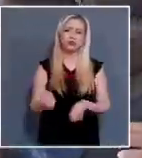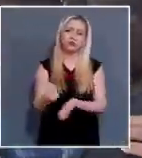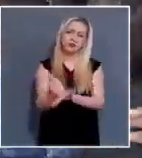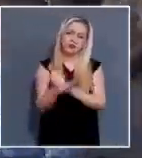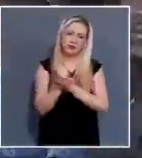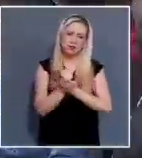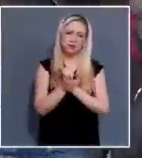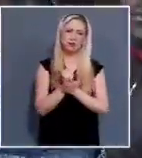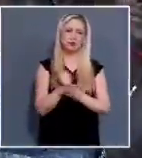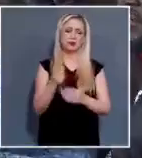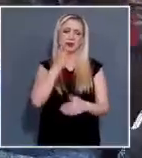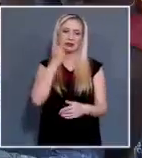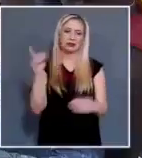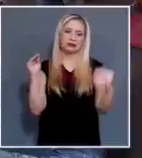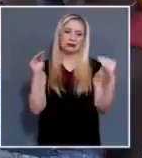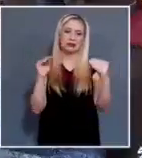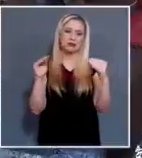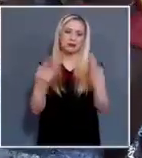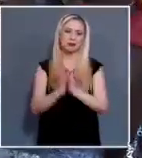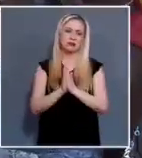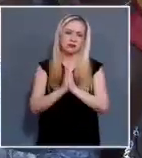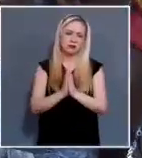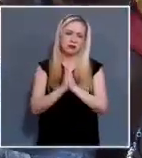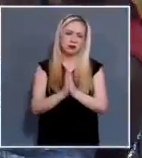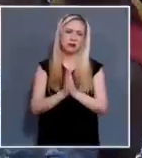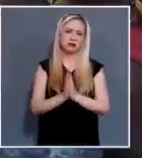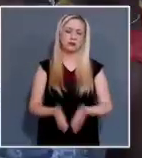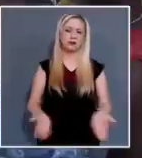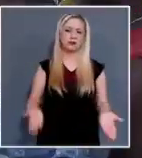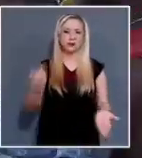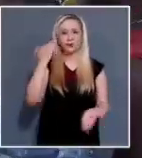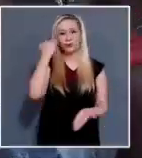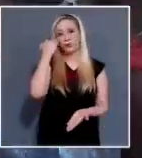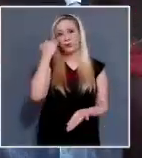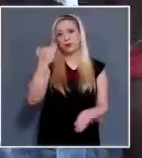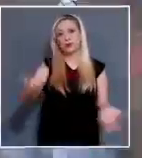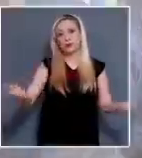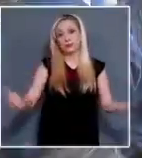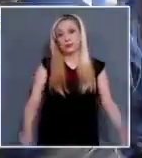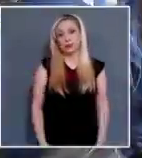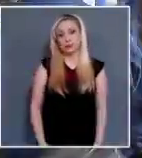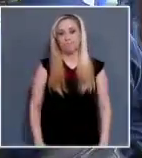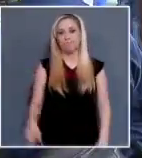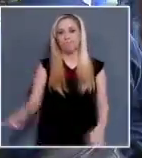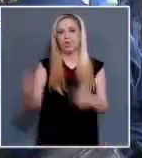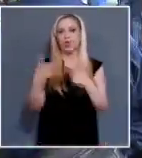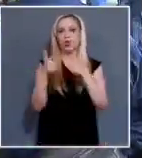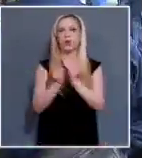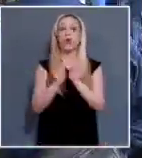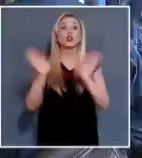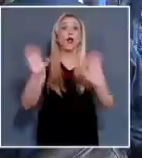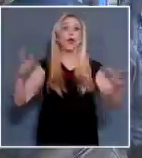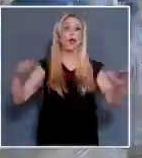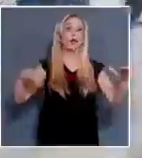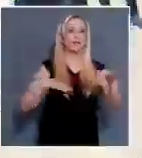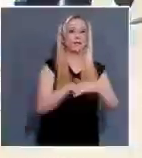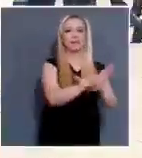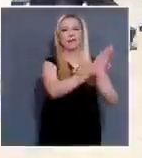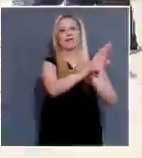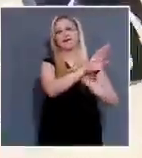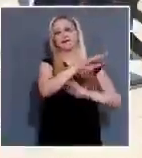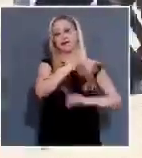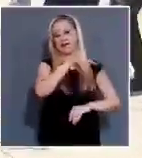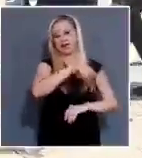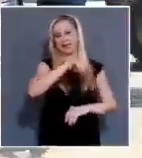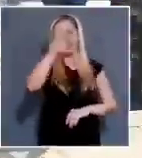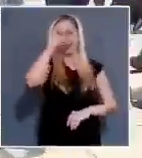¡Queremos diálogo! ¡Queremos diálogo! Una comisión de migrantes haitianos fue recibida por funcionarios capitalinos. La marcha se